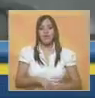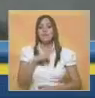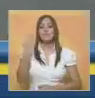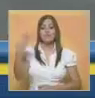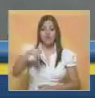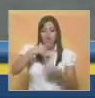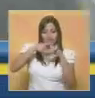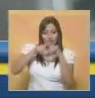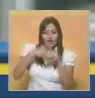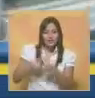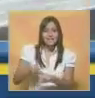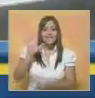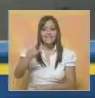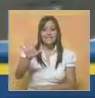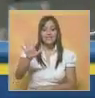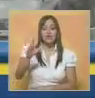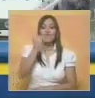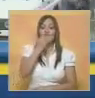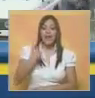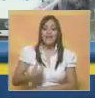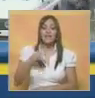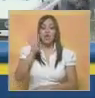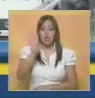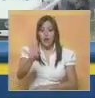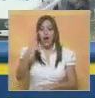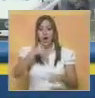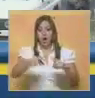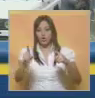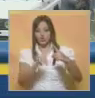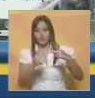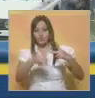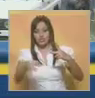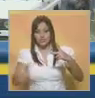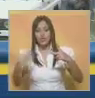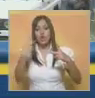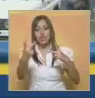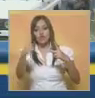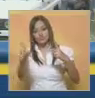muertes contabilizadas, 5 se dieron en Valencia, 4 en Guacara, 2 en